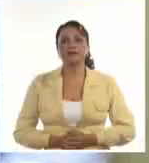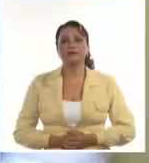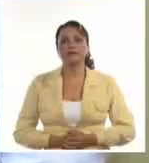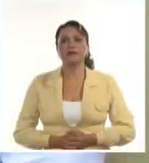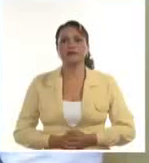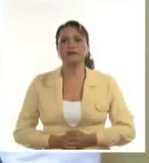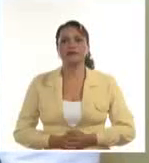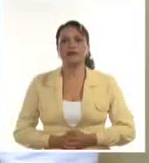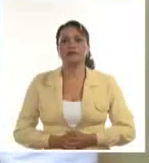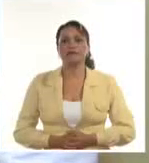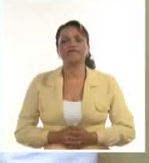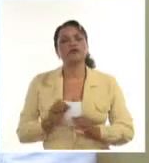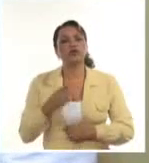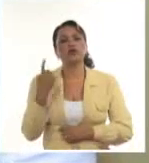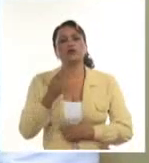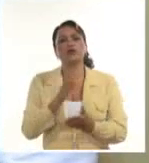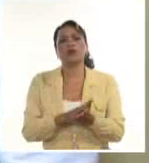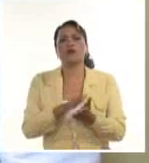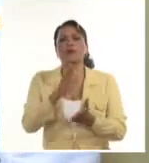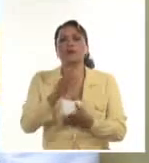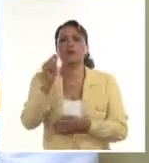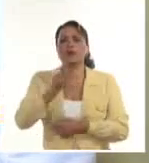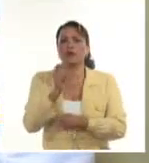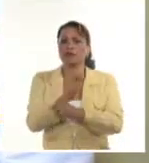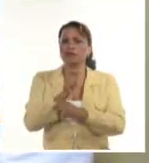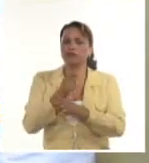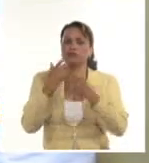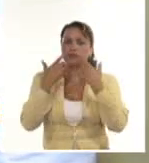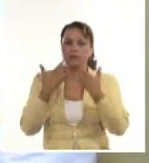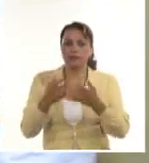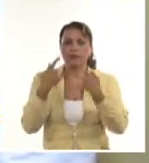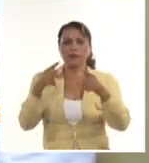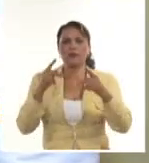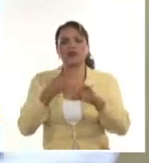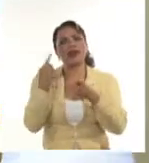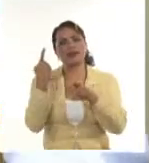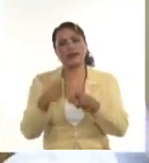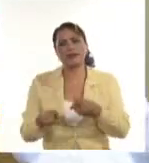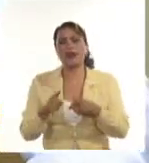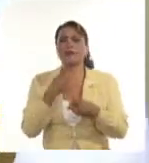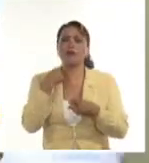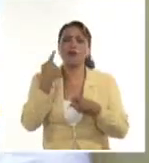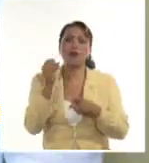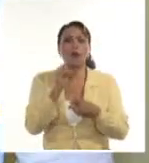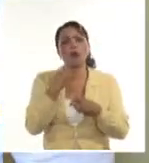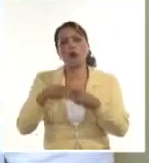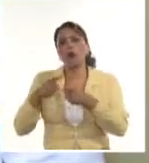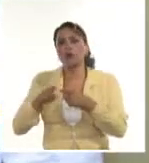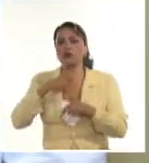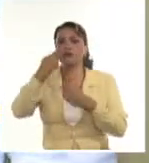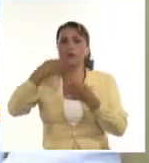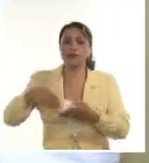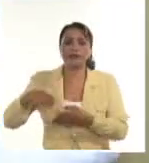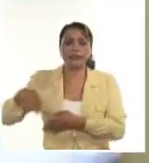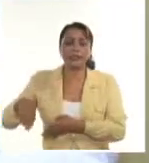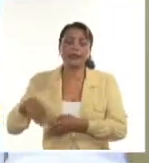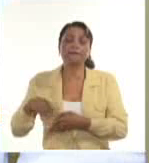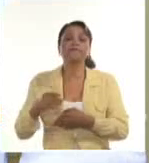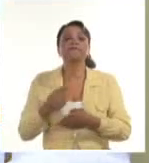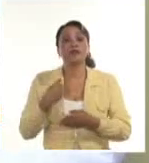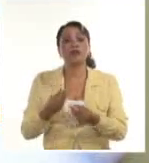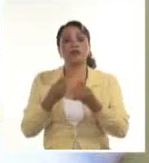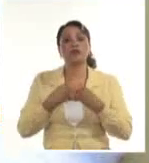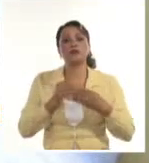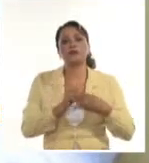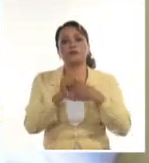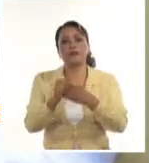Realmente tenemos compromiso con esos grandes maestros, que los extrañamos, que ya no están, que nos dejaron una guía a seguir. Entonces es un deber